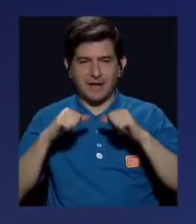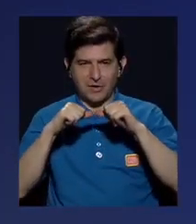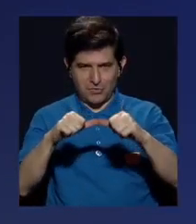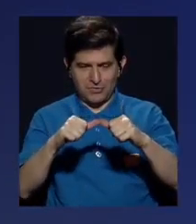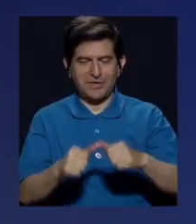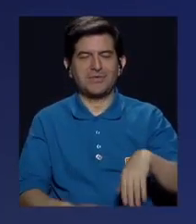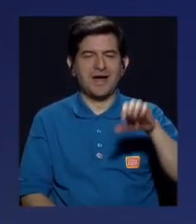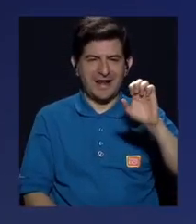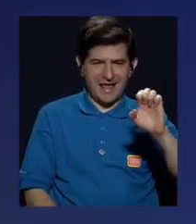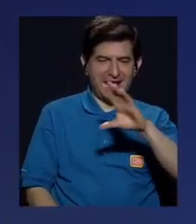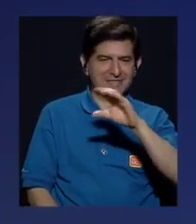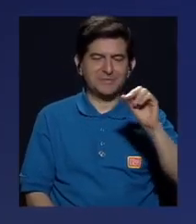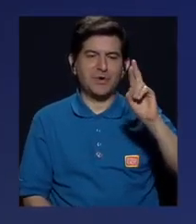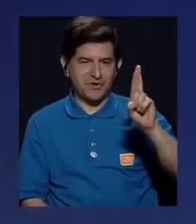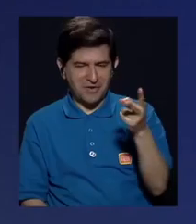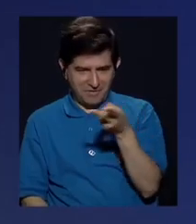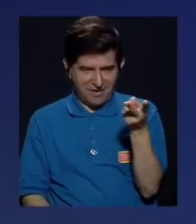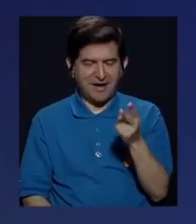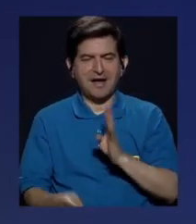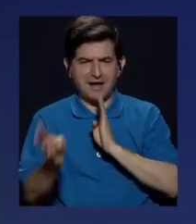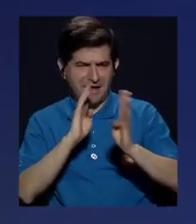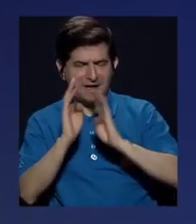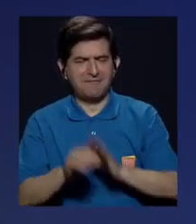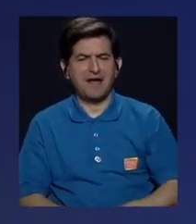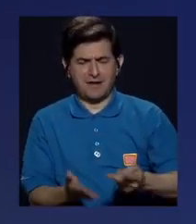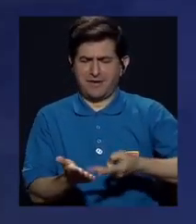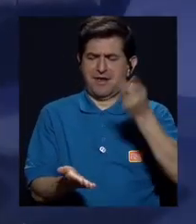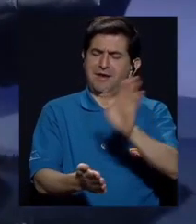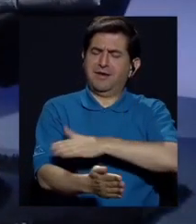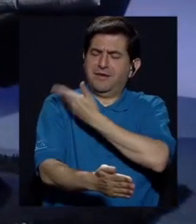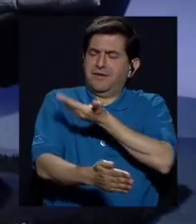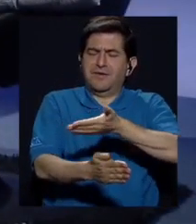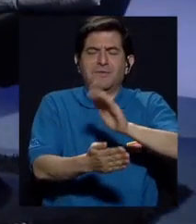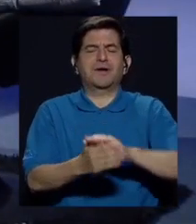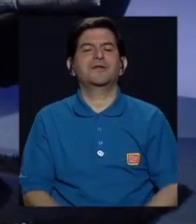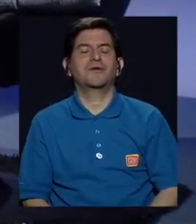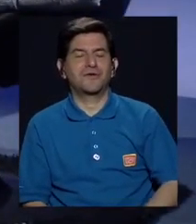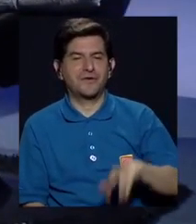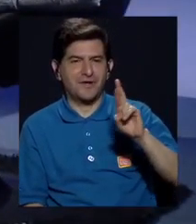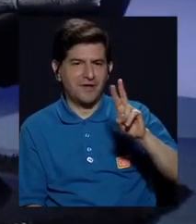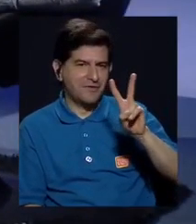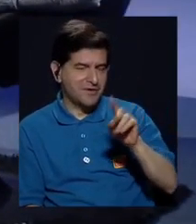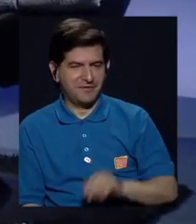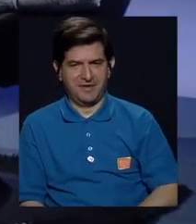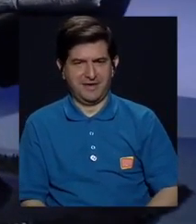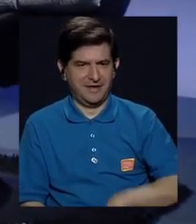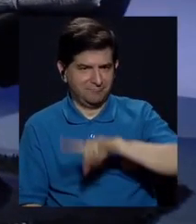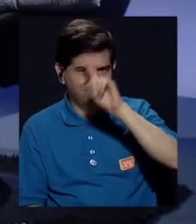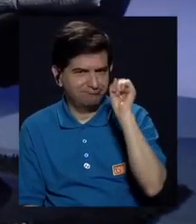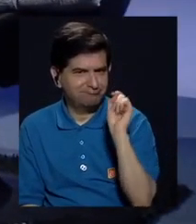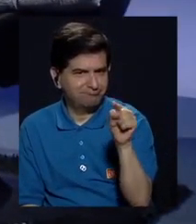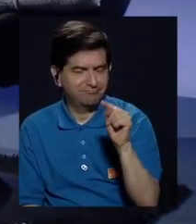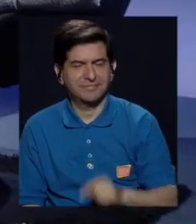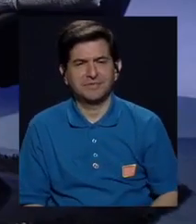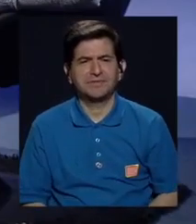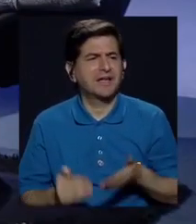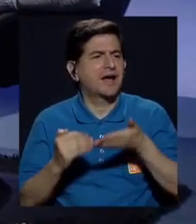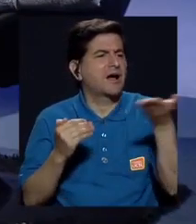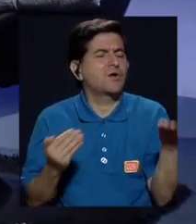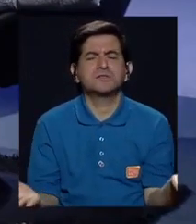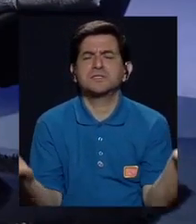Regresamos con Erasmo y con Rebeca. Hoy estamos hablando del valor de la música. Rebeca, ¿cómo o qué cosas